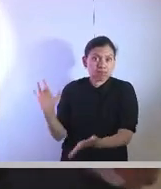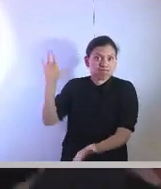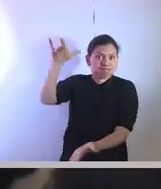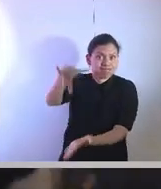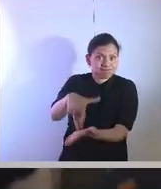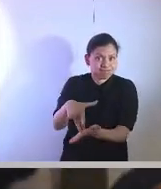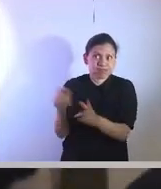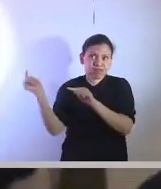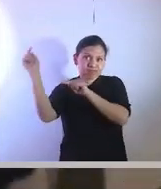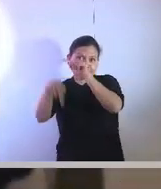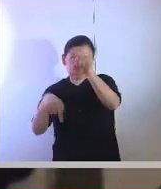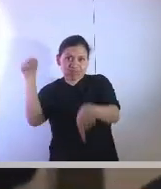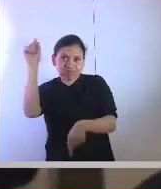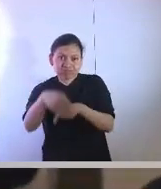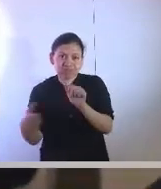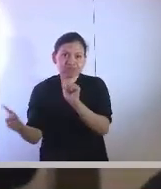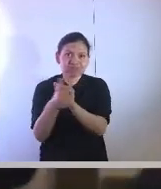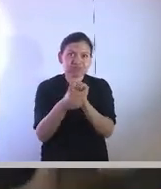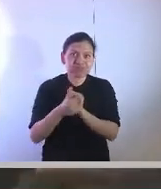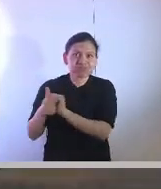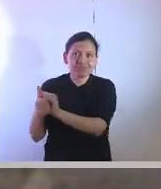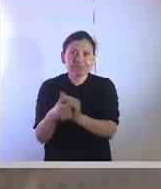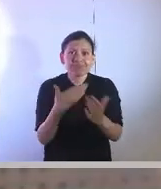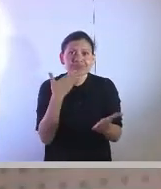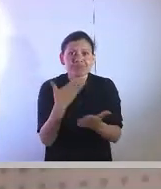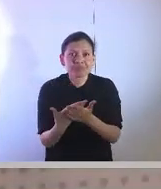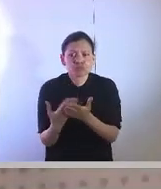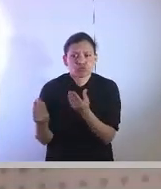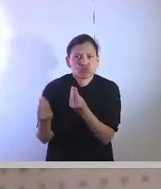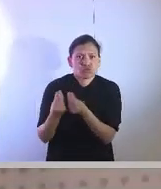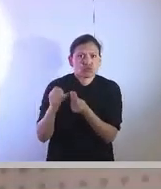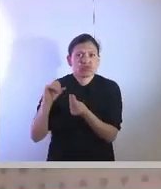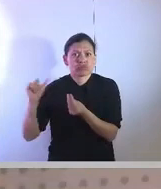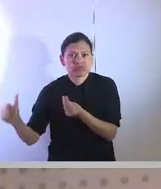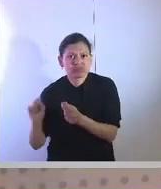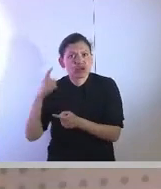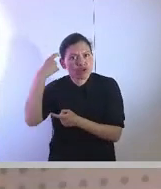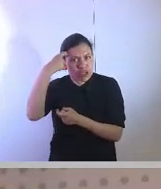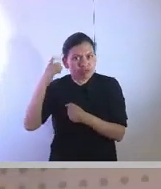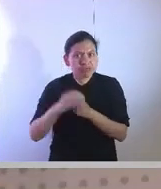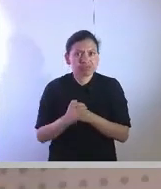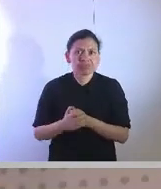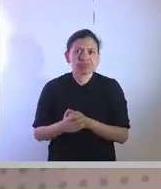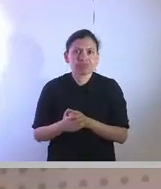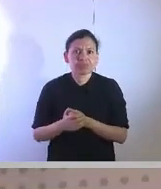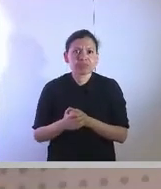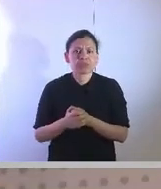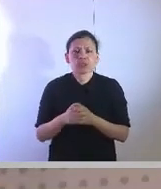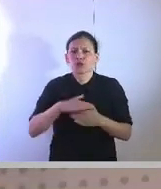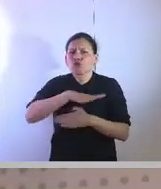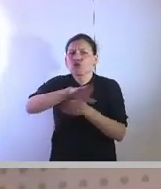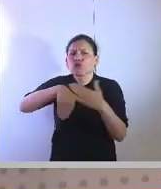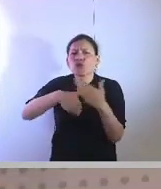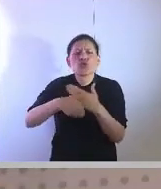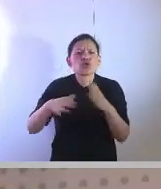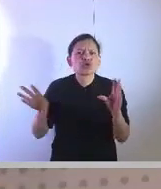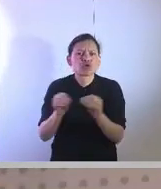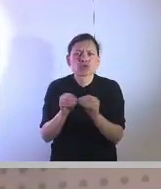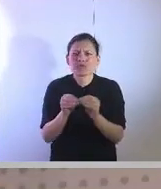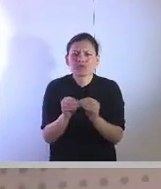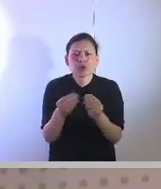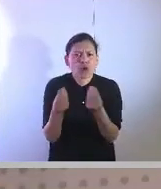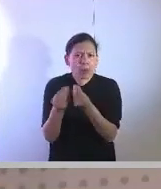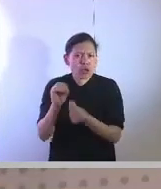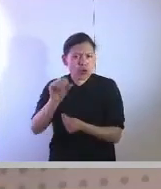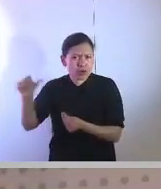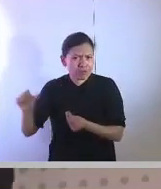que están aquí también acompañándonos, a nuestros compañeros del Gobierno, a todos y cada uno de ustedes,